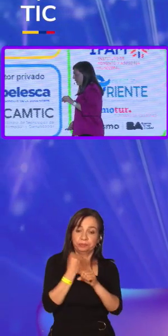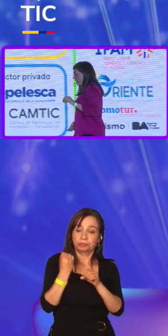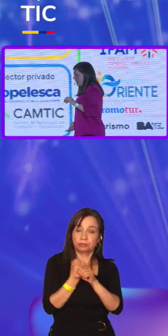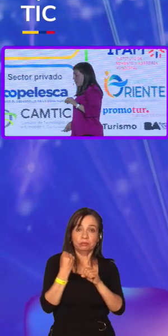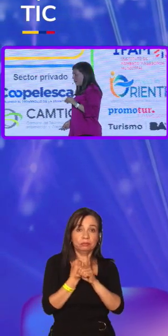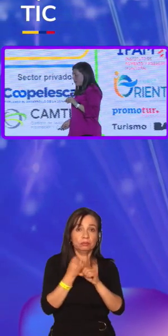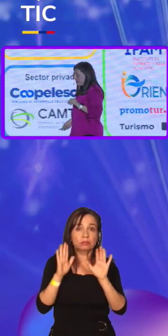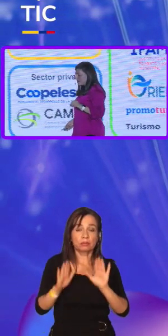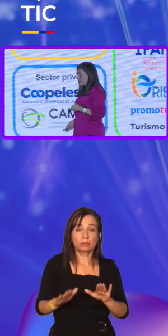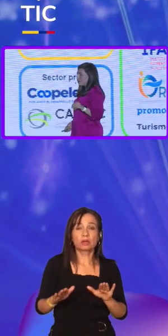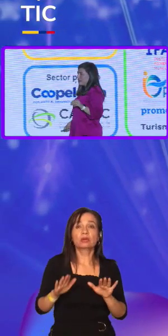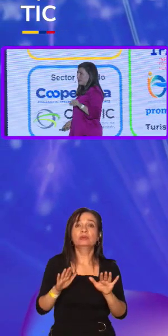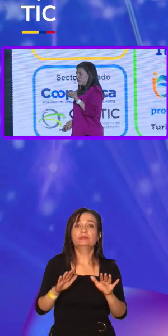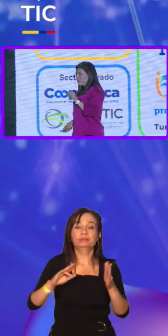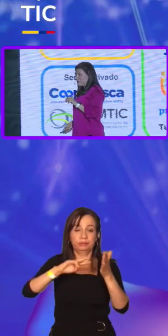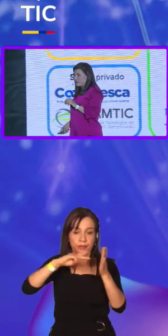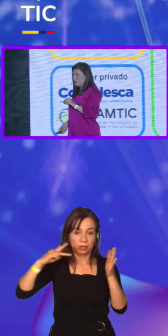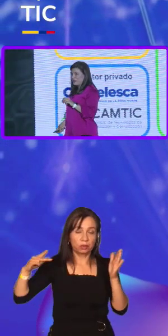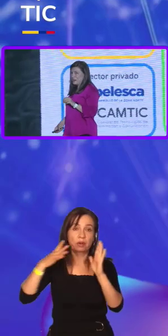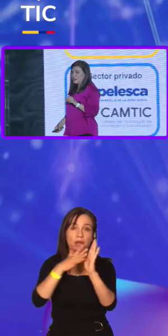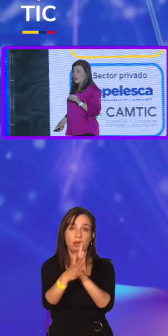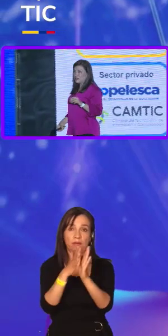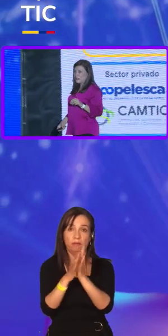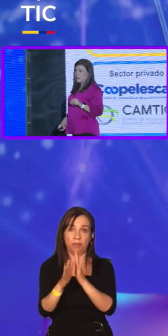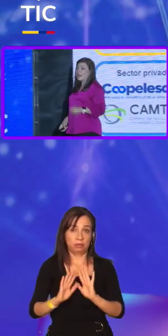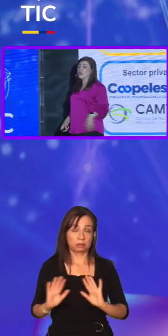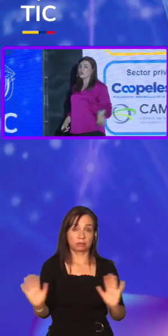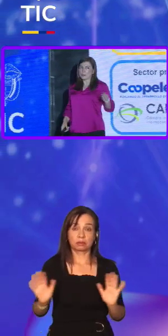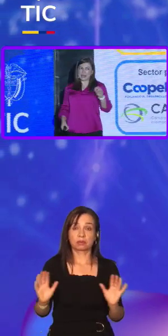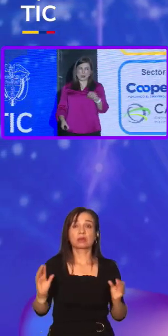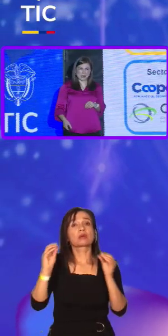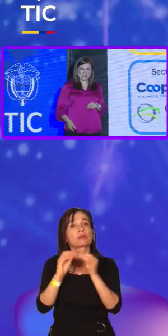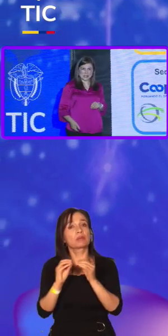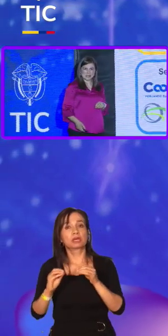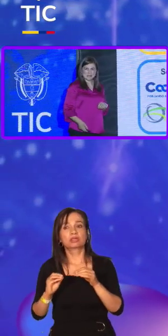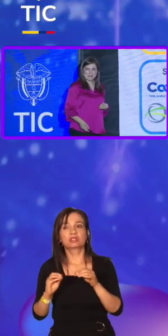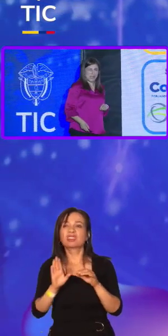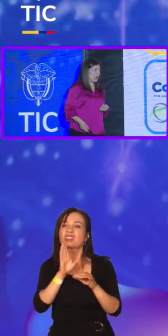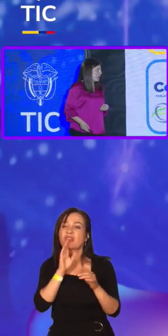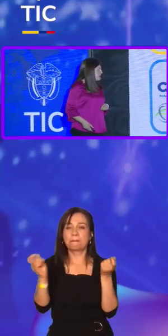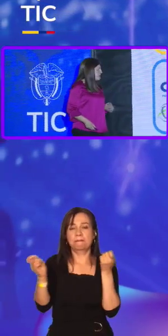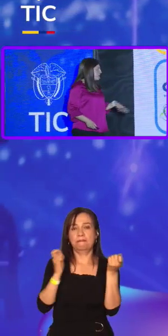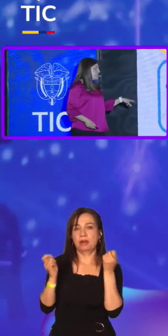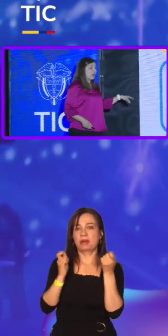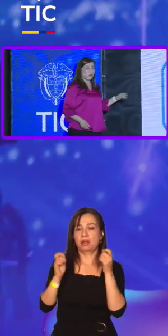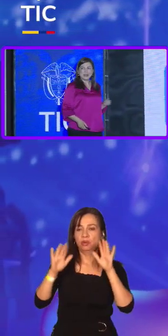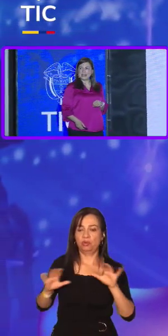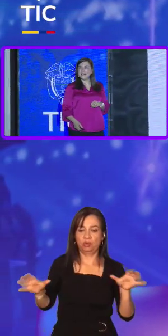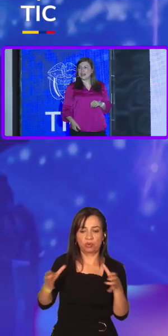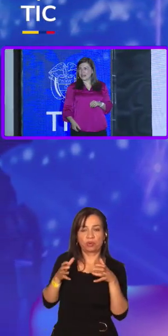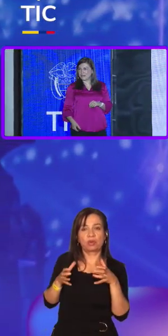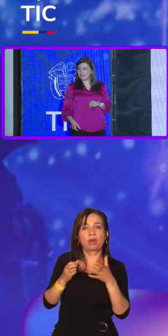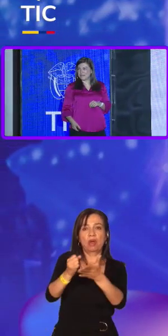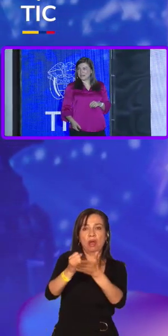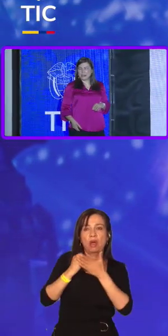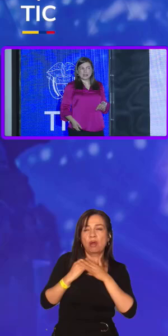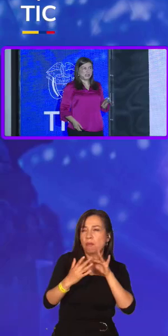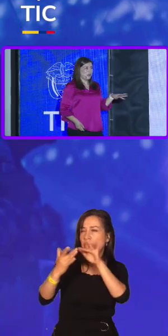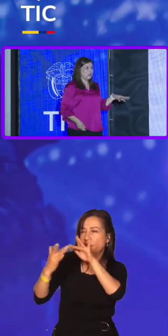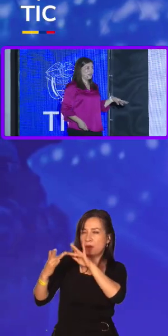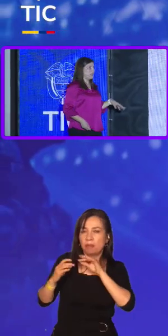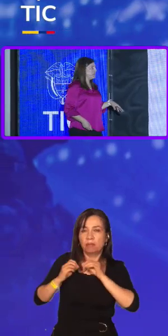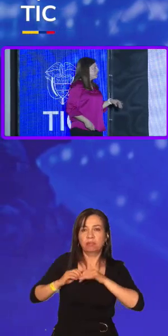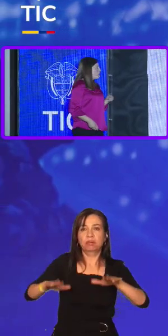los que trabajan en el campo de las tecnologías de información, sino también en los operadores, aquellos que nos dan